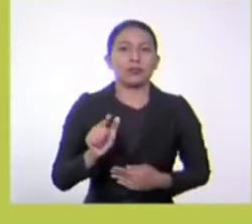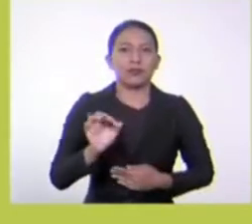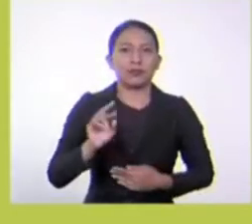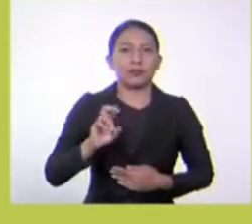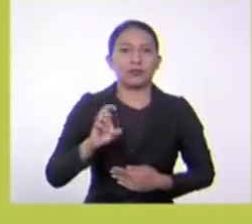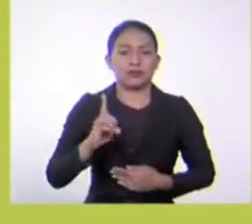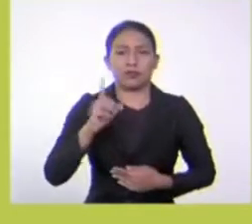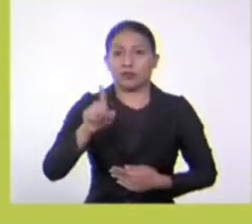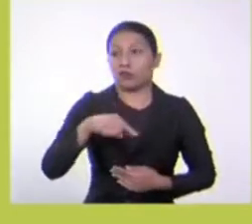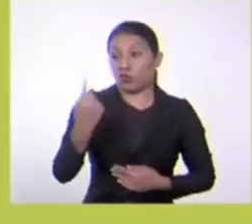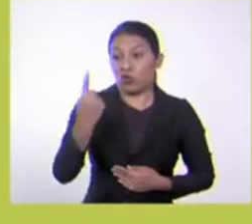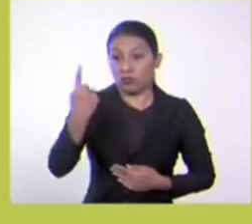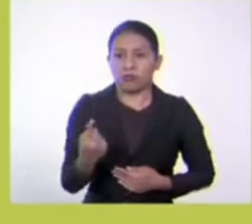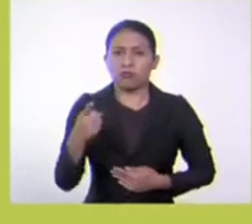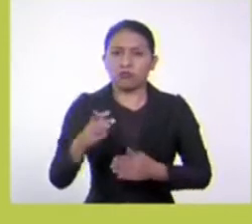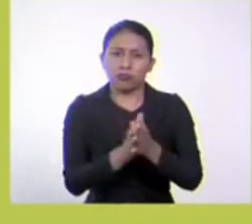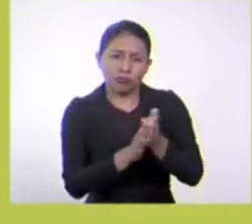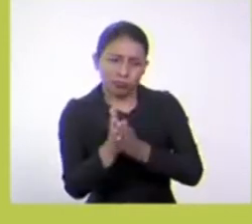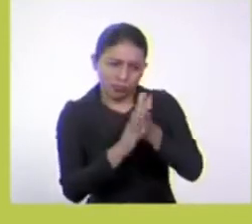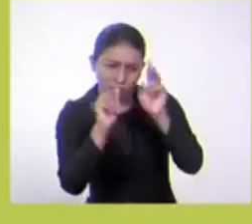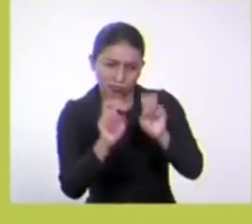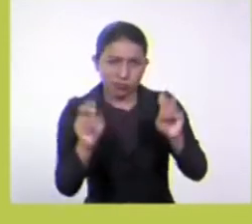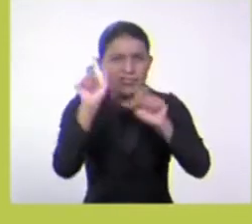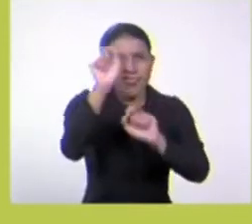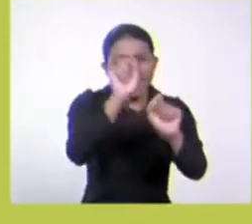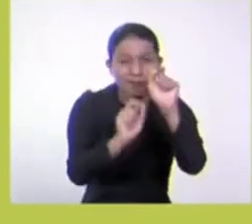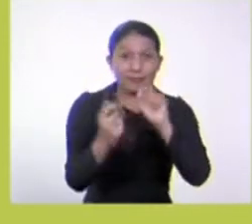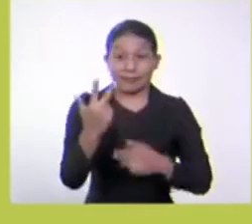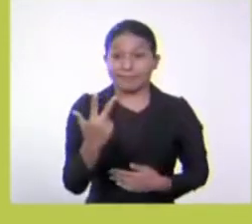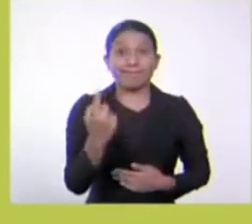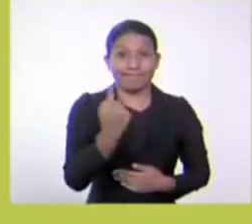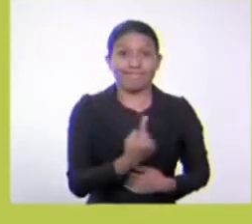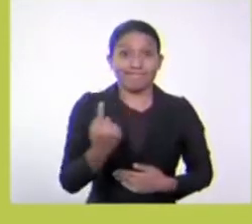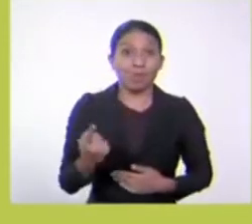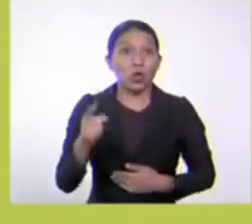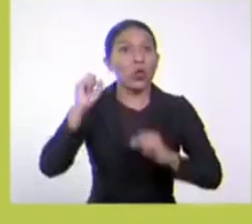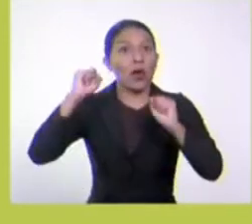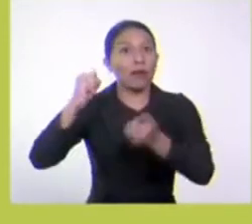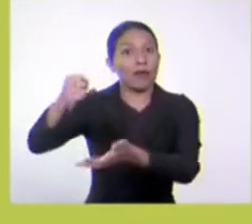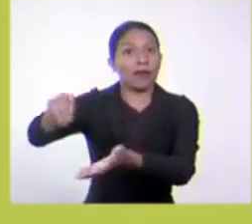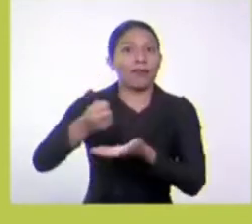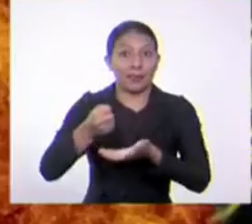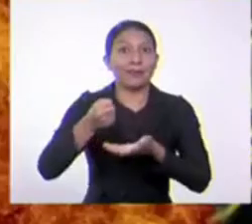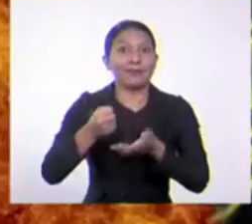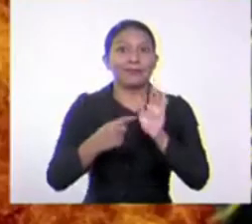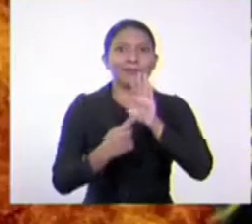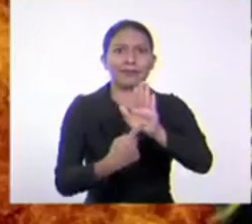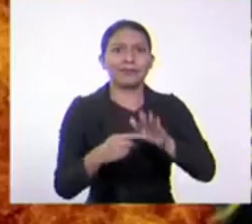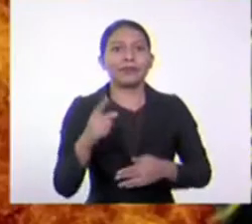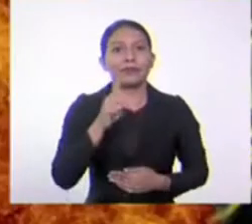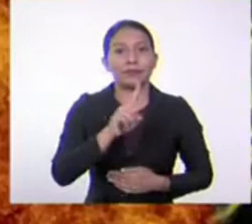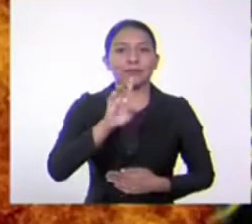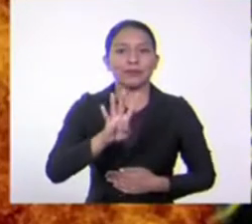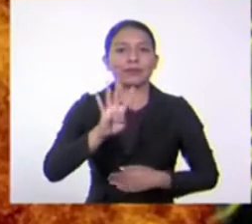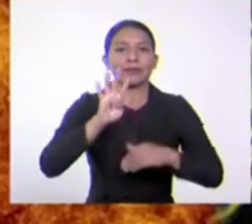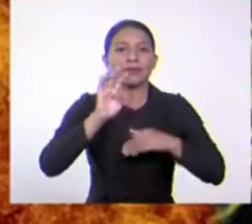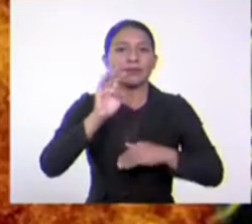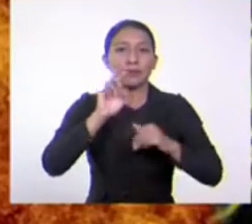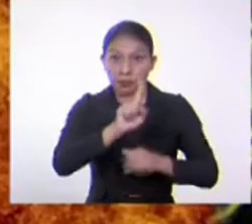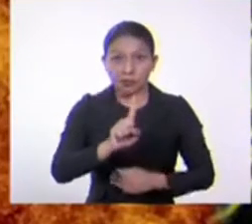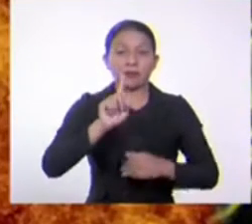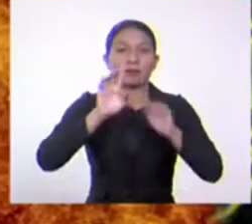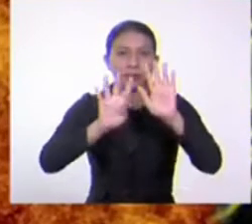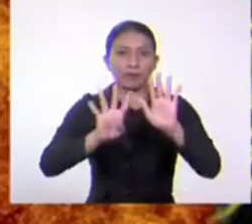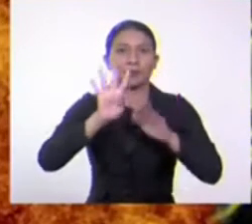otro entusiasta de los bacteriófagos. Los tres ganarían un Nobel. En 1946, Luria encuentra que